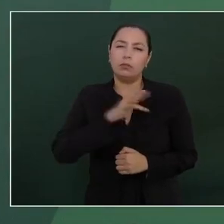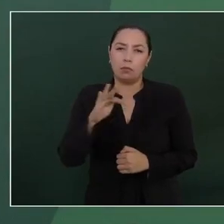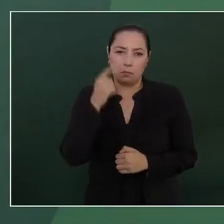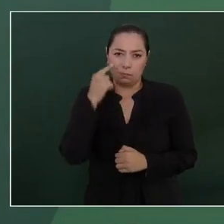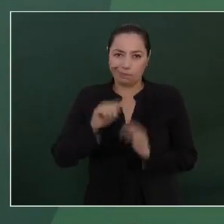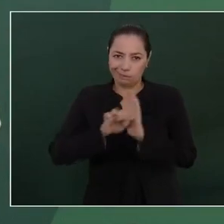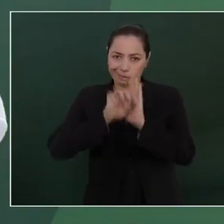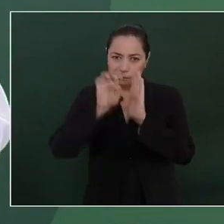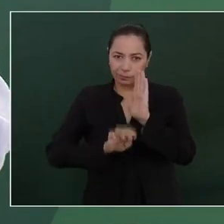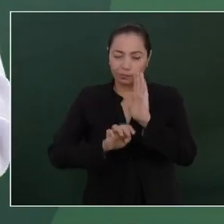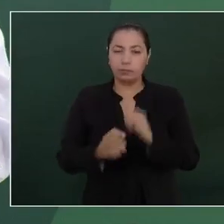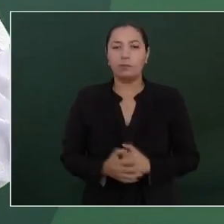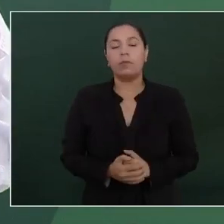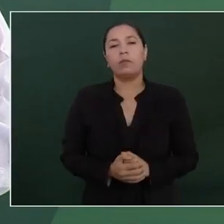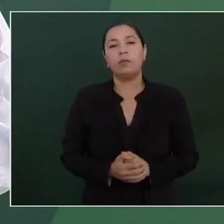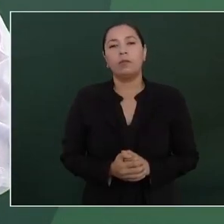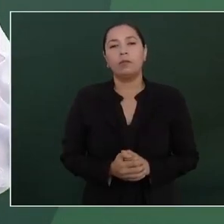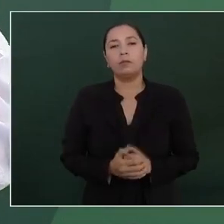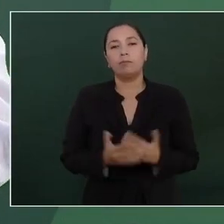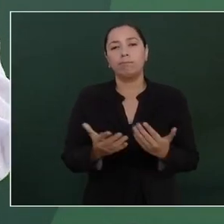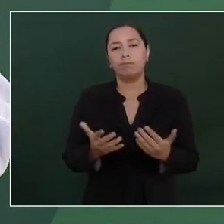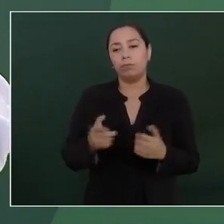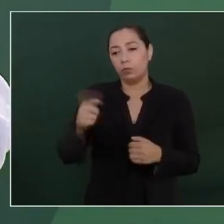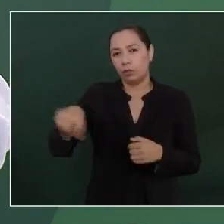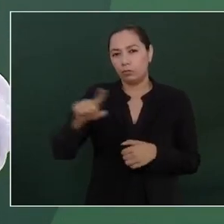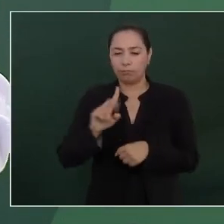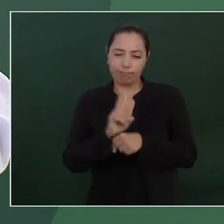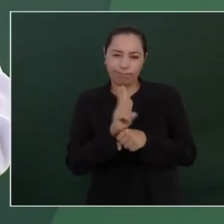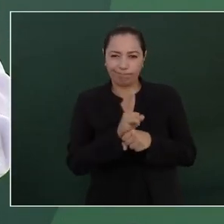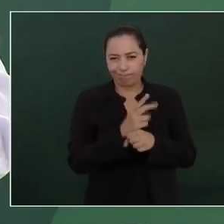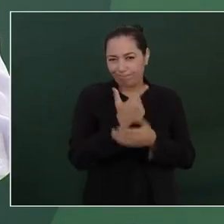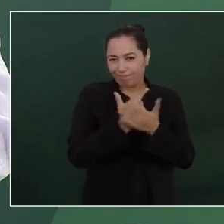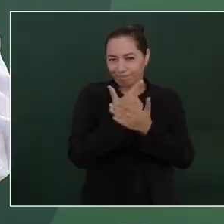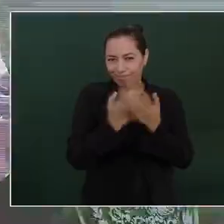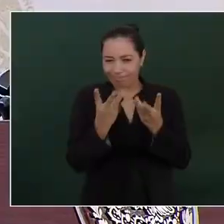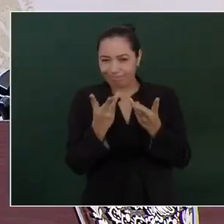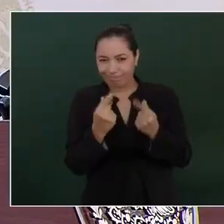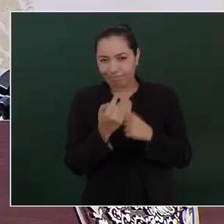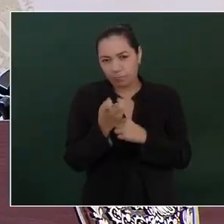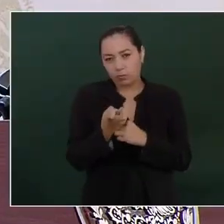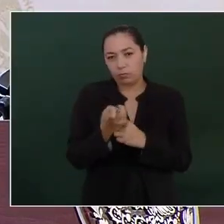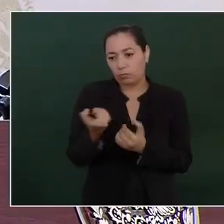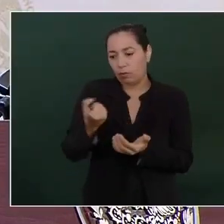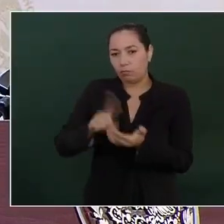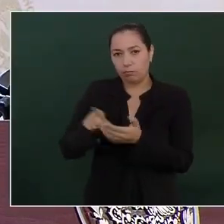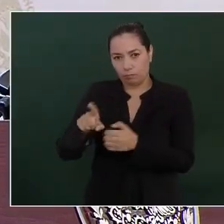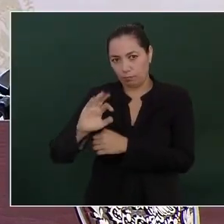ejemplo, la Auditoría Superior de la Federación